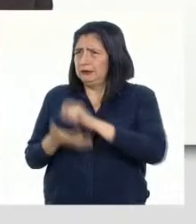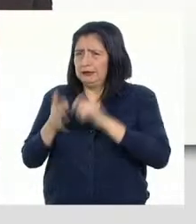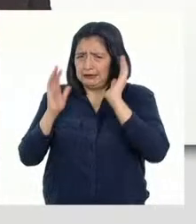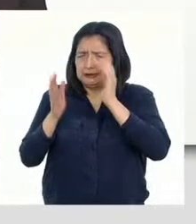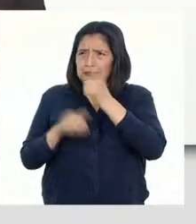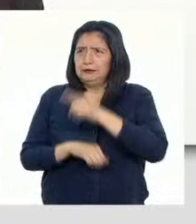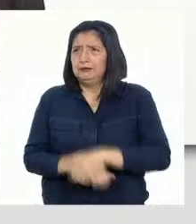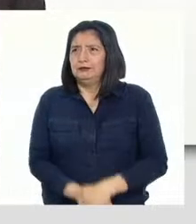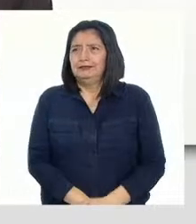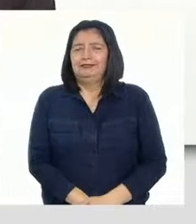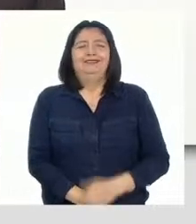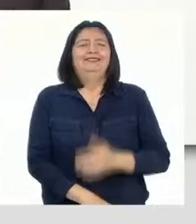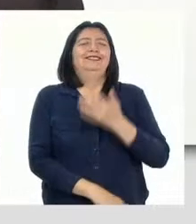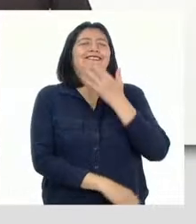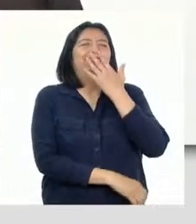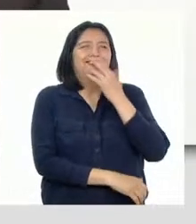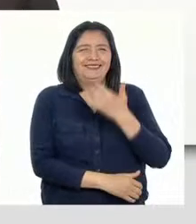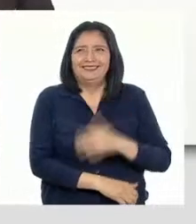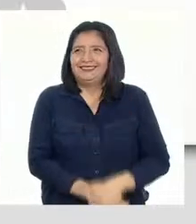atento.